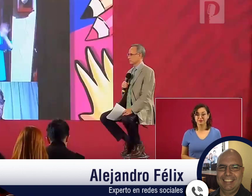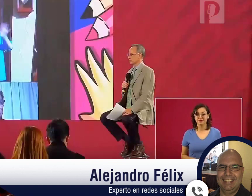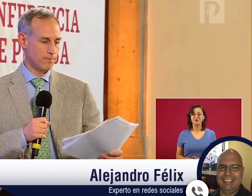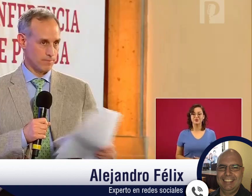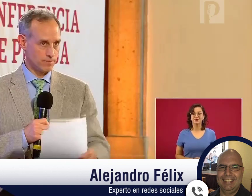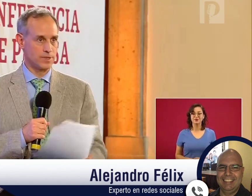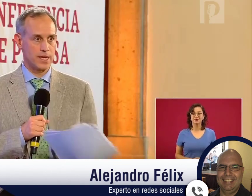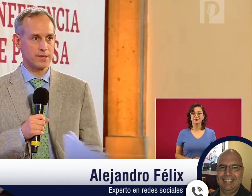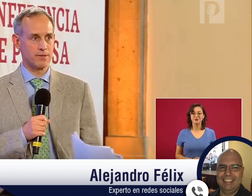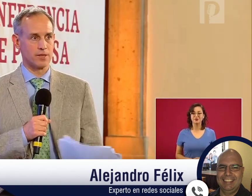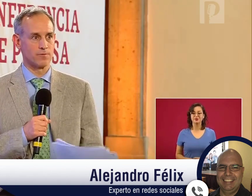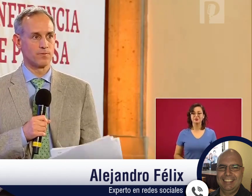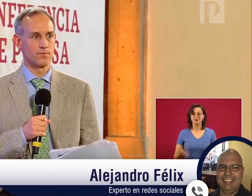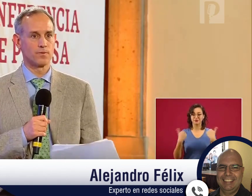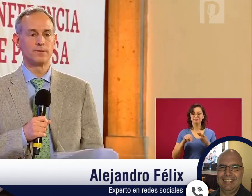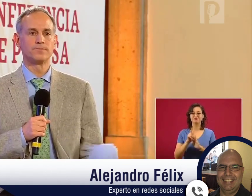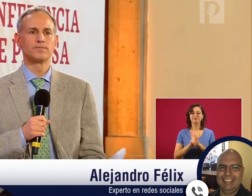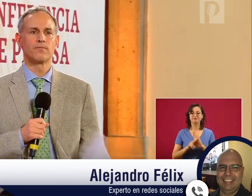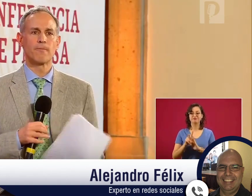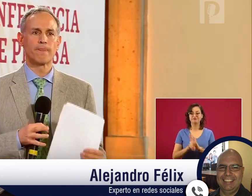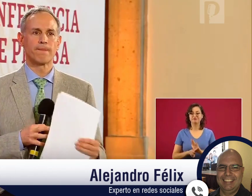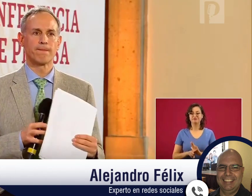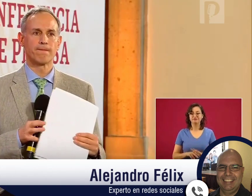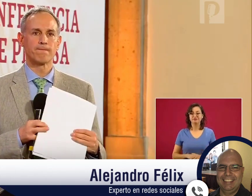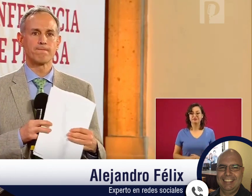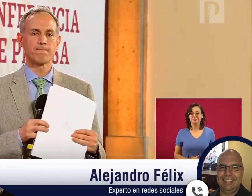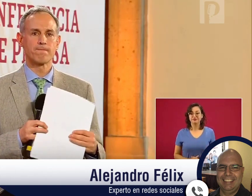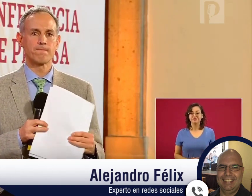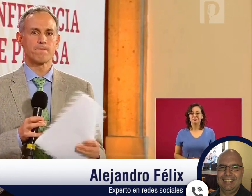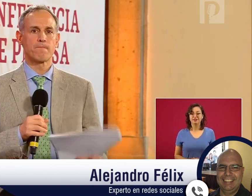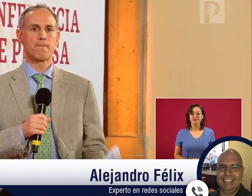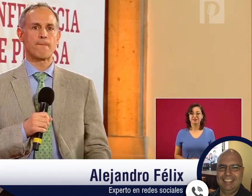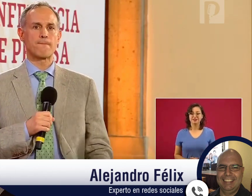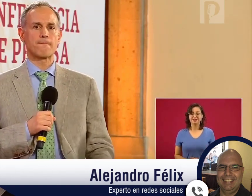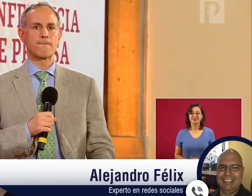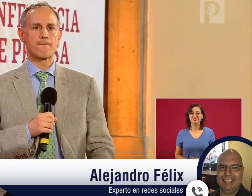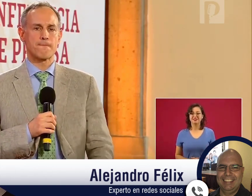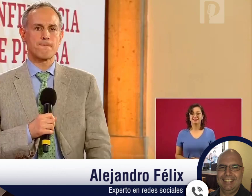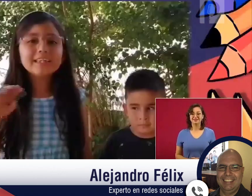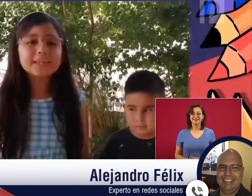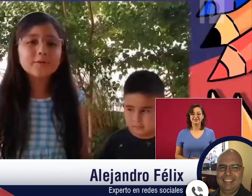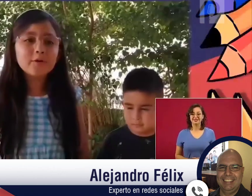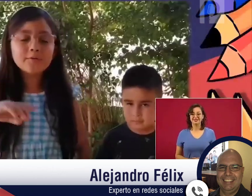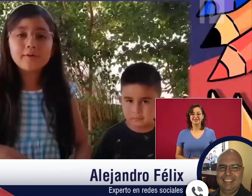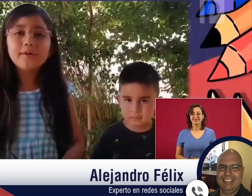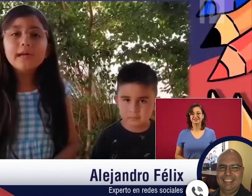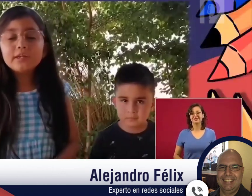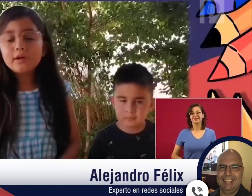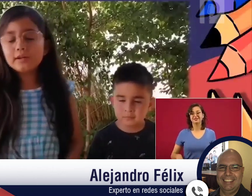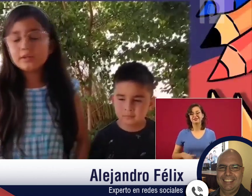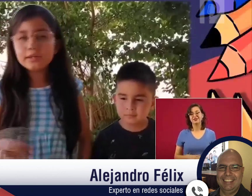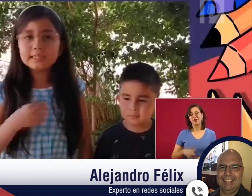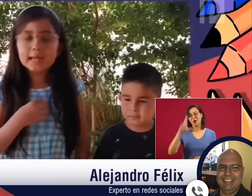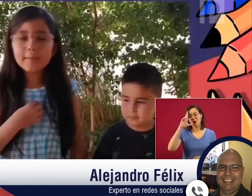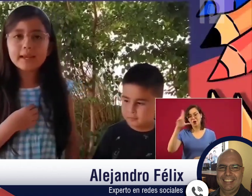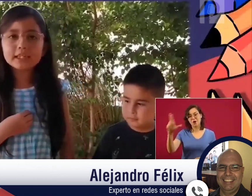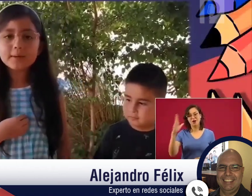es que fue un ejercicio que, a todas luces, este, creo que la mayoría que lo vimos,